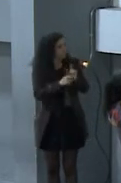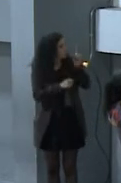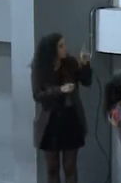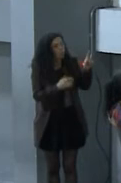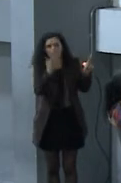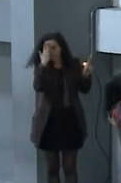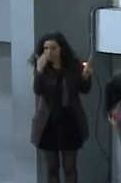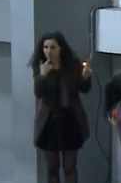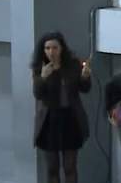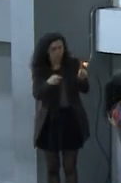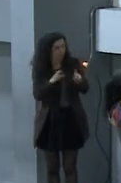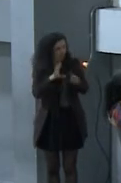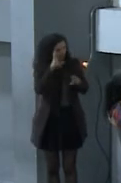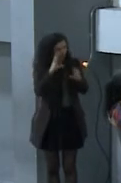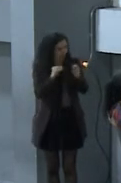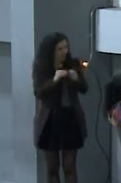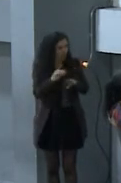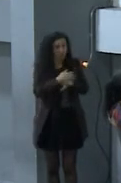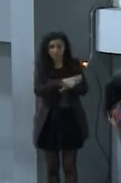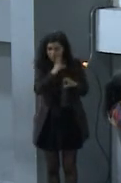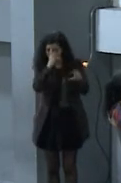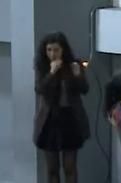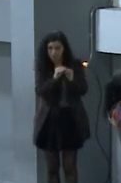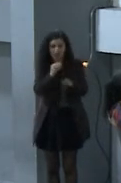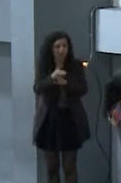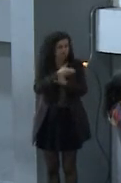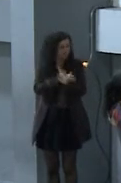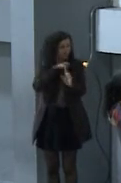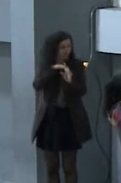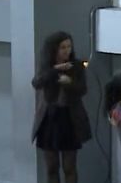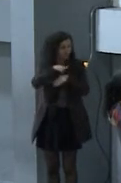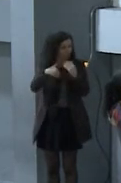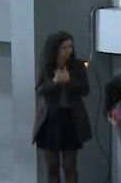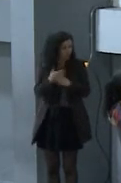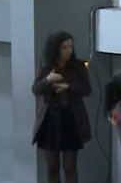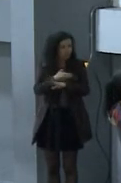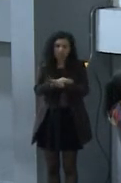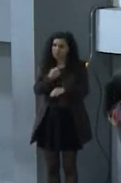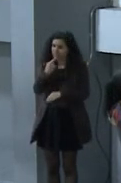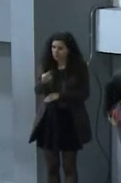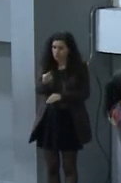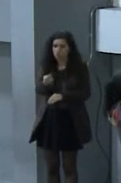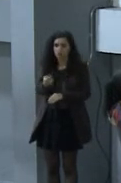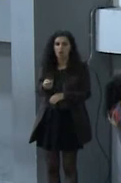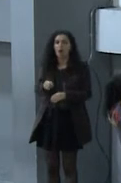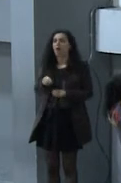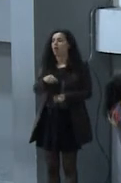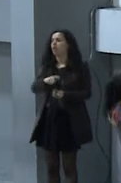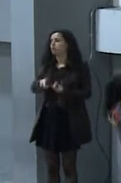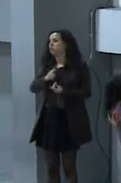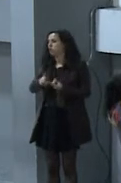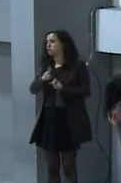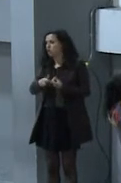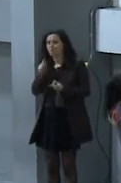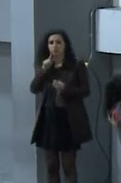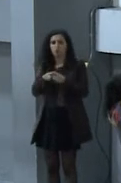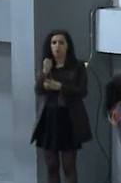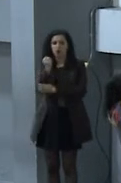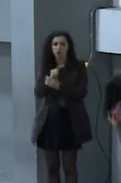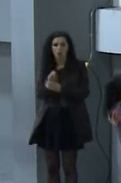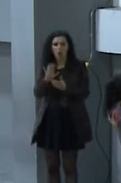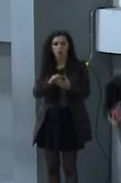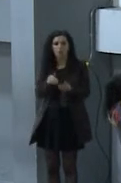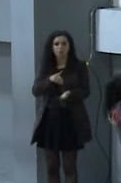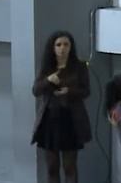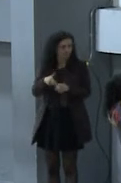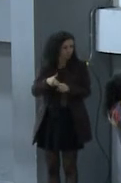porque fue un acuerdo que la movilización y todo el movimiento que se presentó no fuera excusa para desmejorar ni en